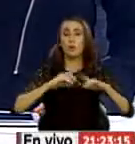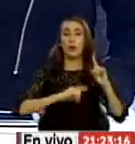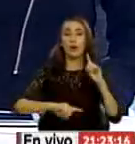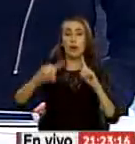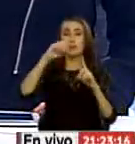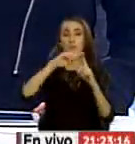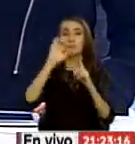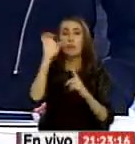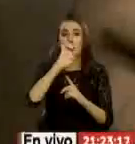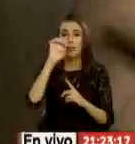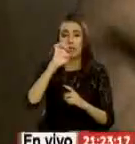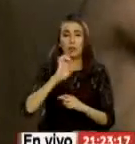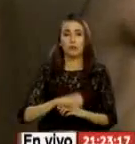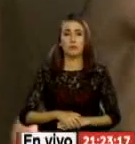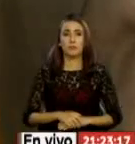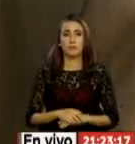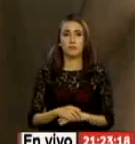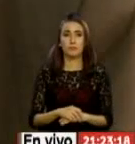enero.